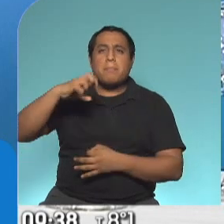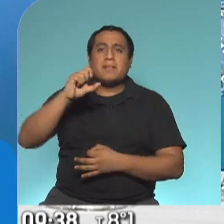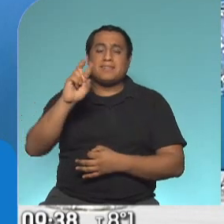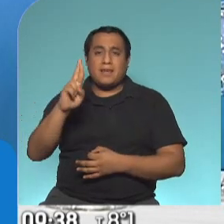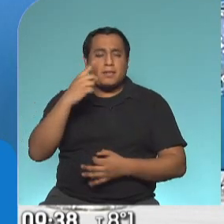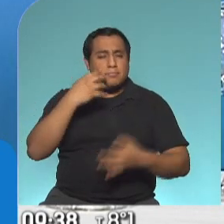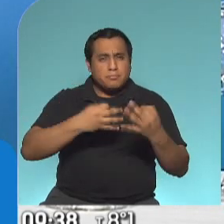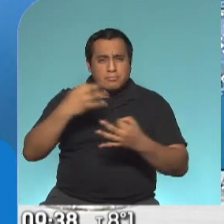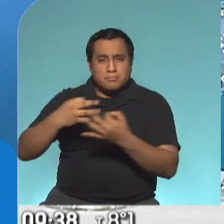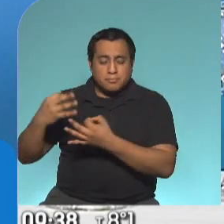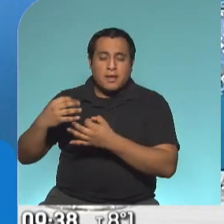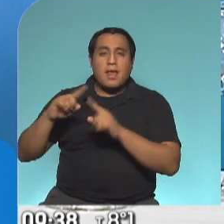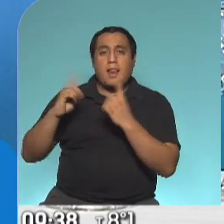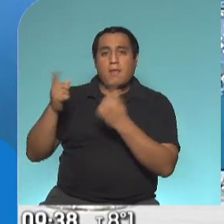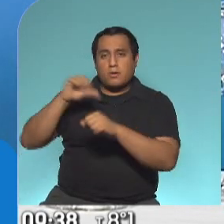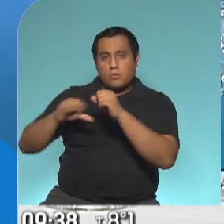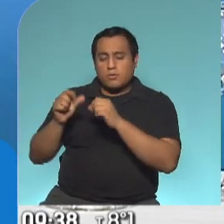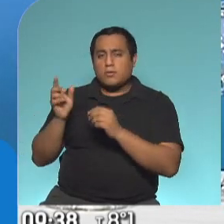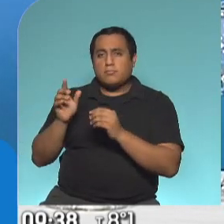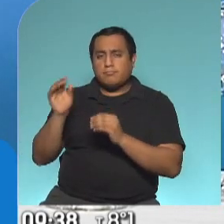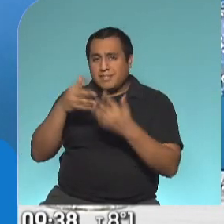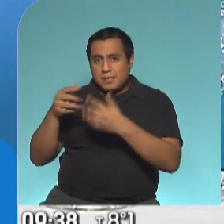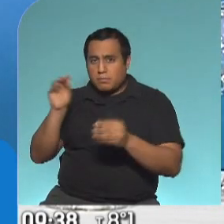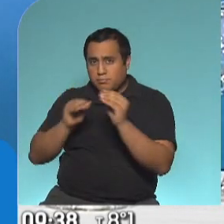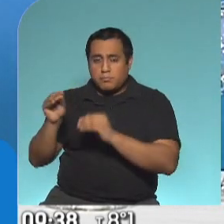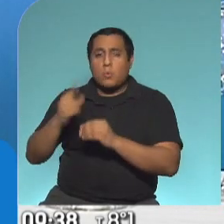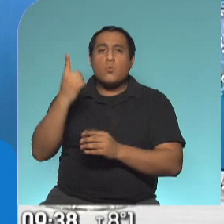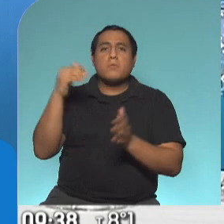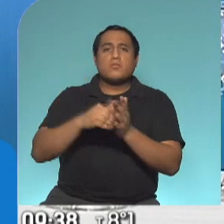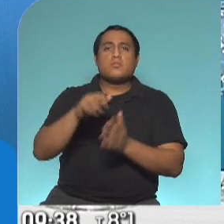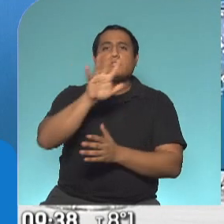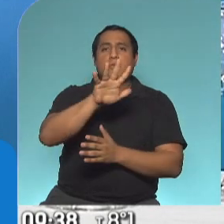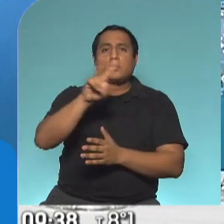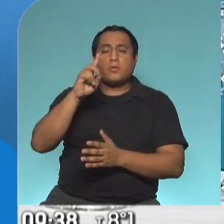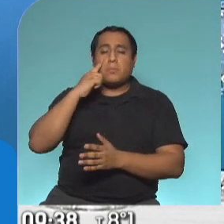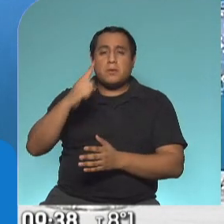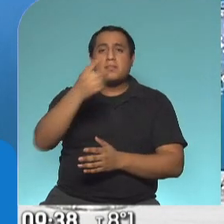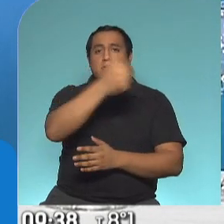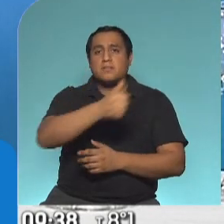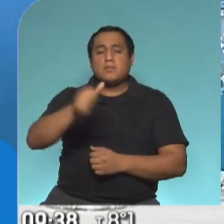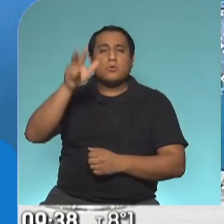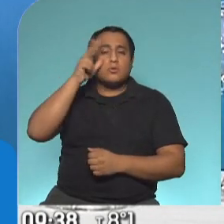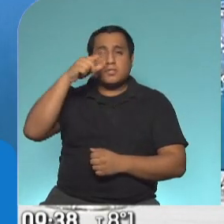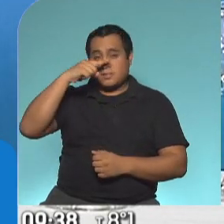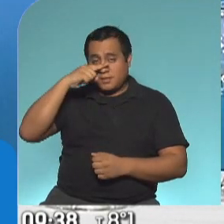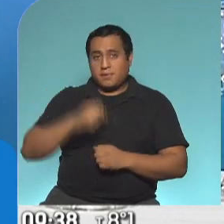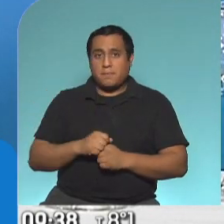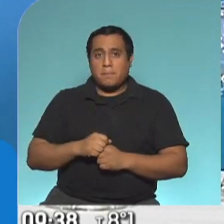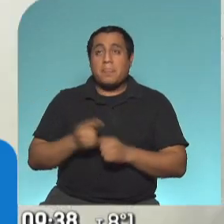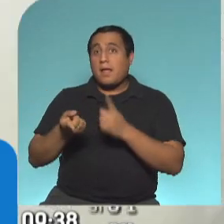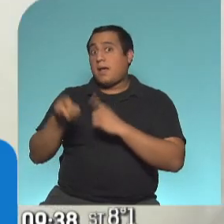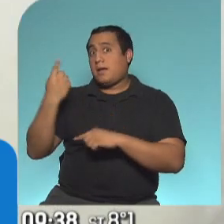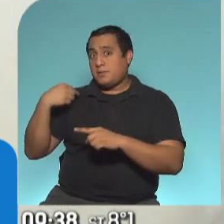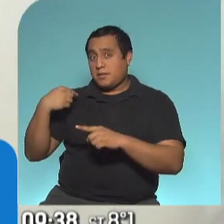procesadas en la red de laboratorios argentinos es de un millón cincuenta y 2.687 en la